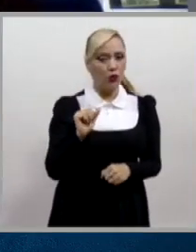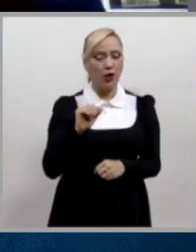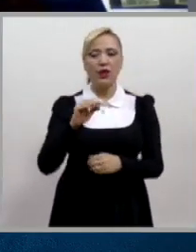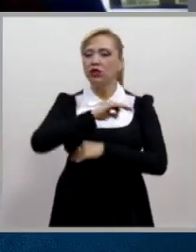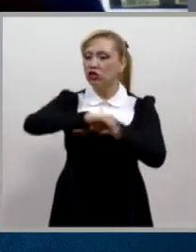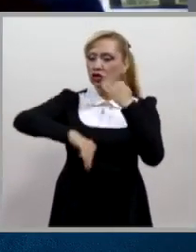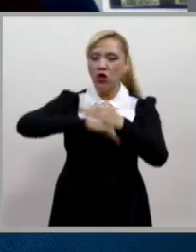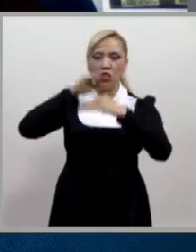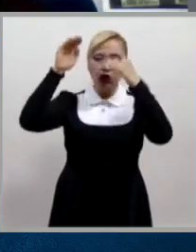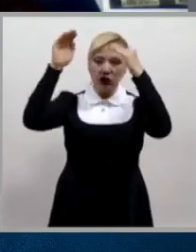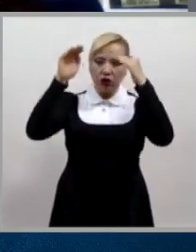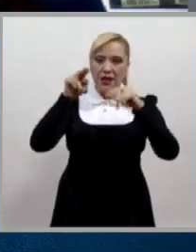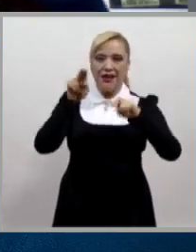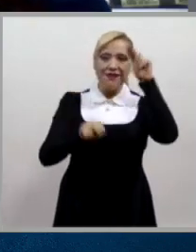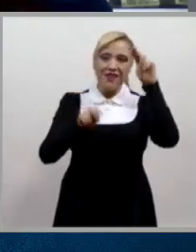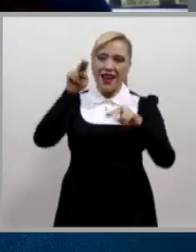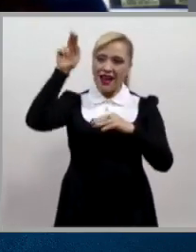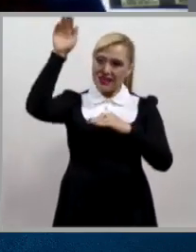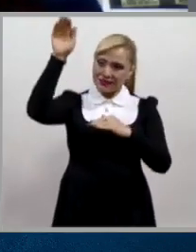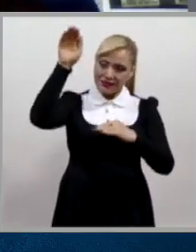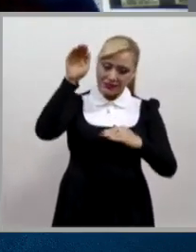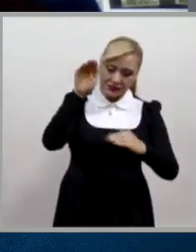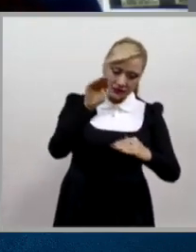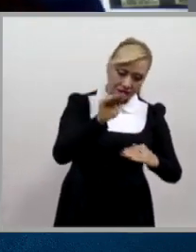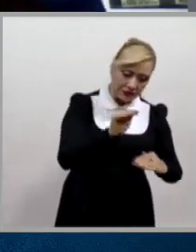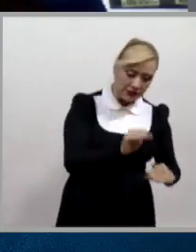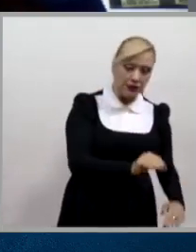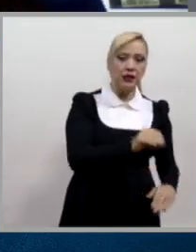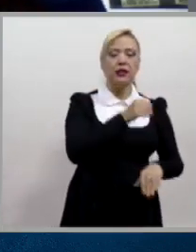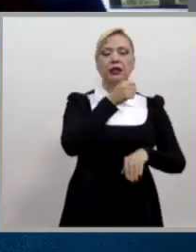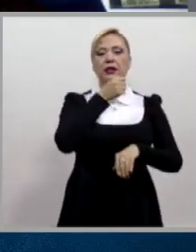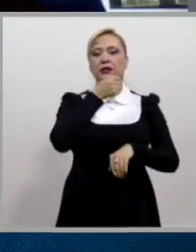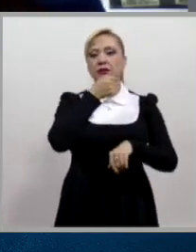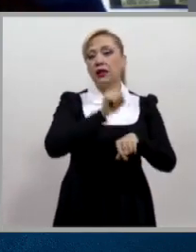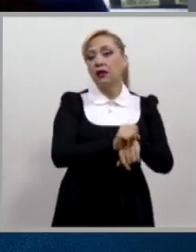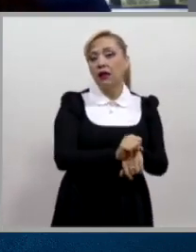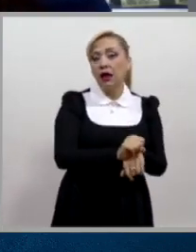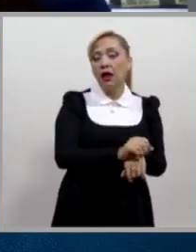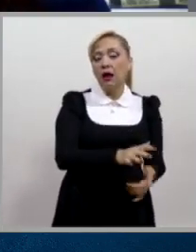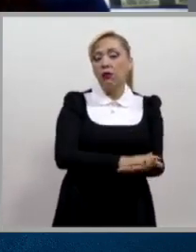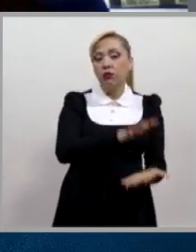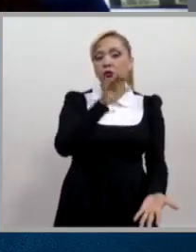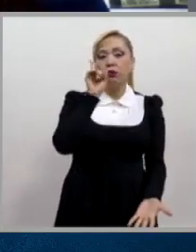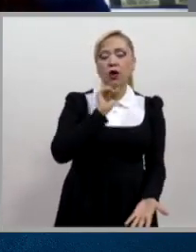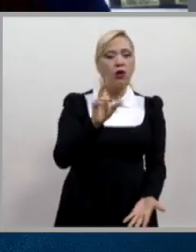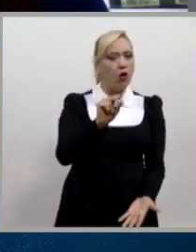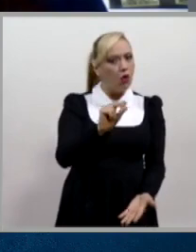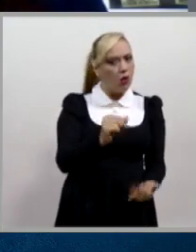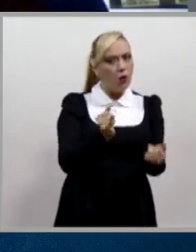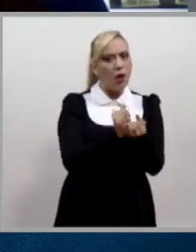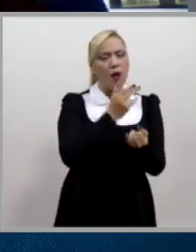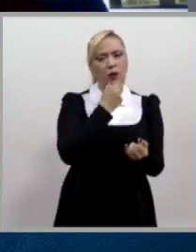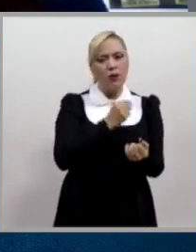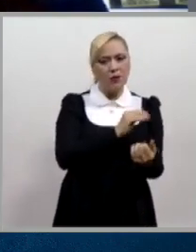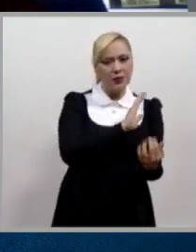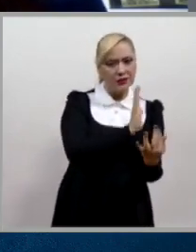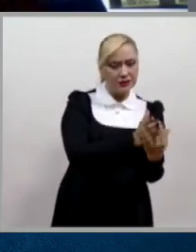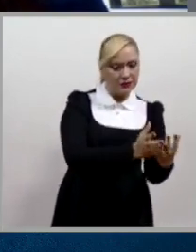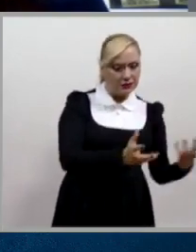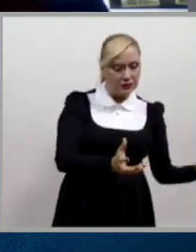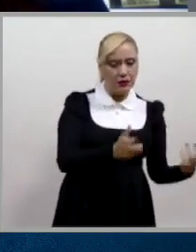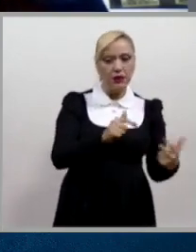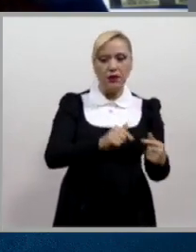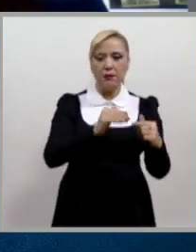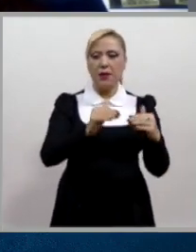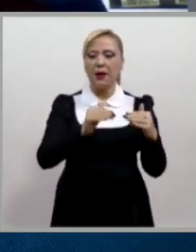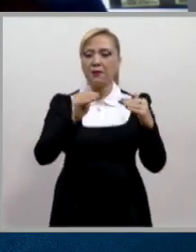en todos los niveles realmente de la carrera. Creo que es el mayor reto, porque normalmente lo que se ha hecho en México, y